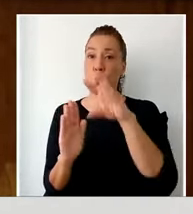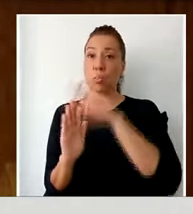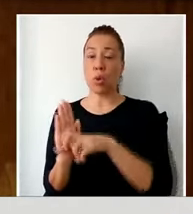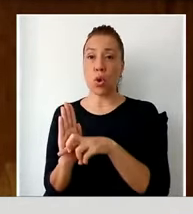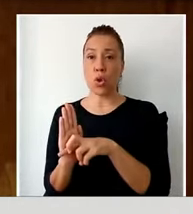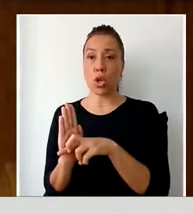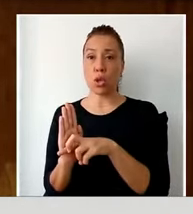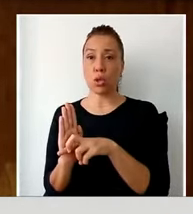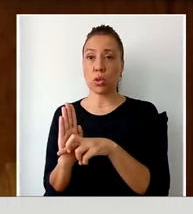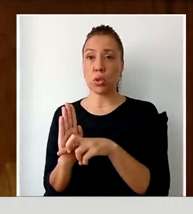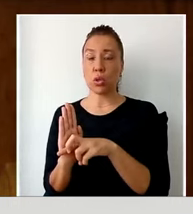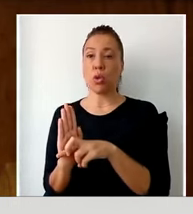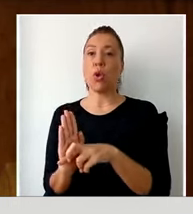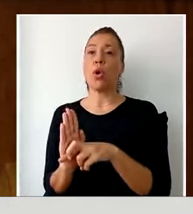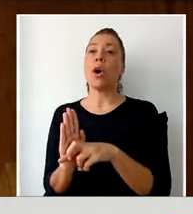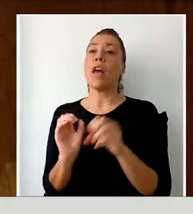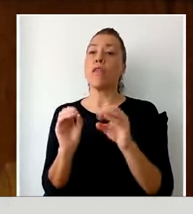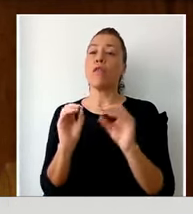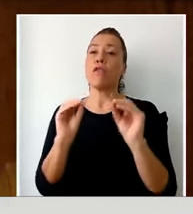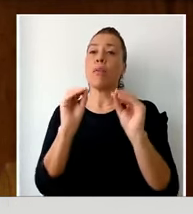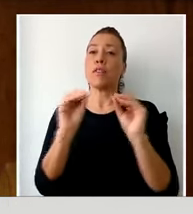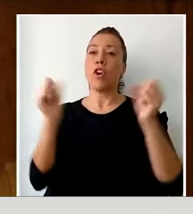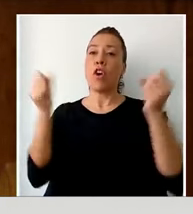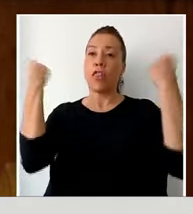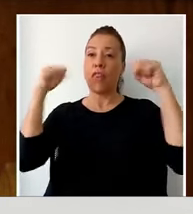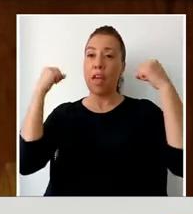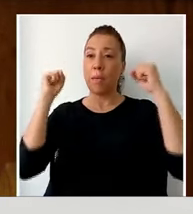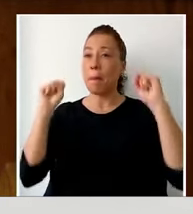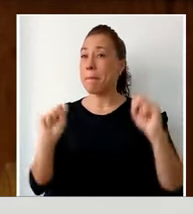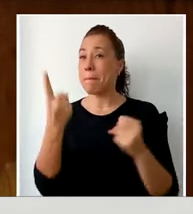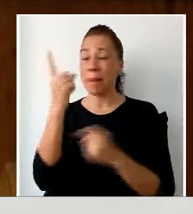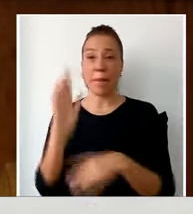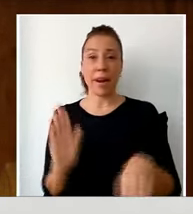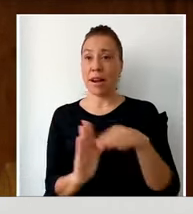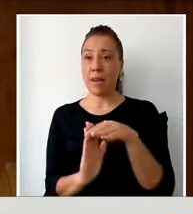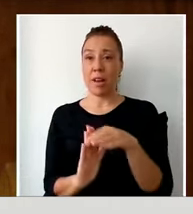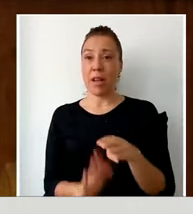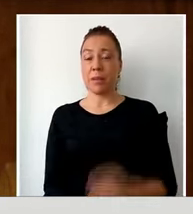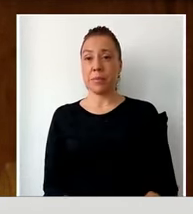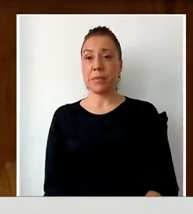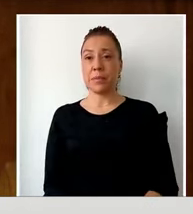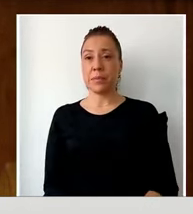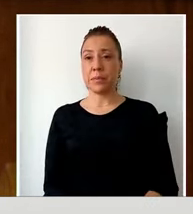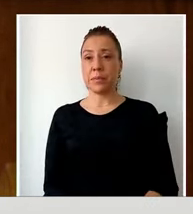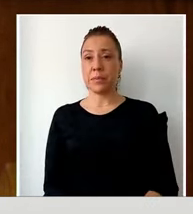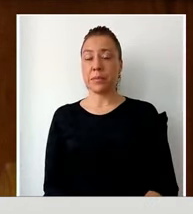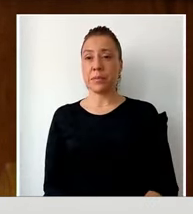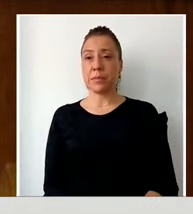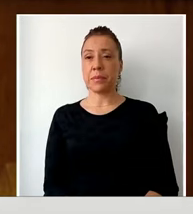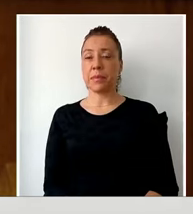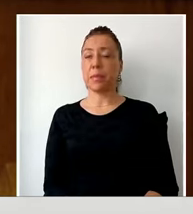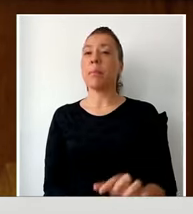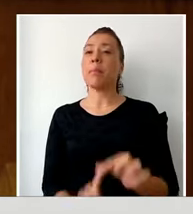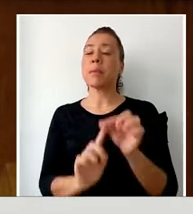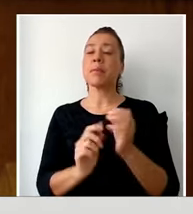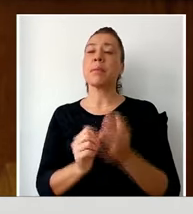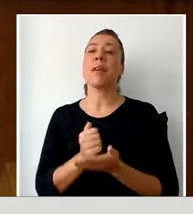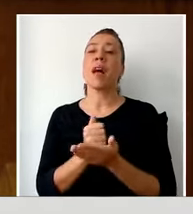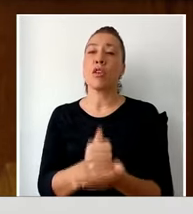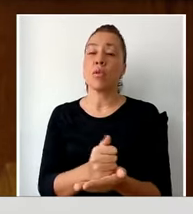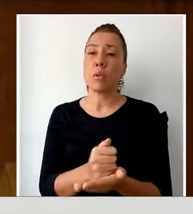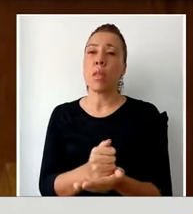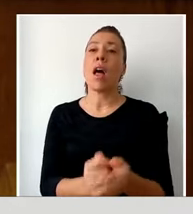educativos la formación de deportistas de alto rendimiento en su mayoría colaboran a que los estudiantes